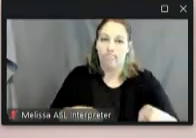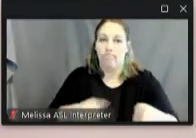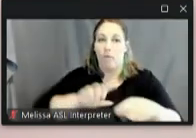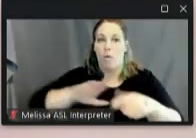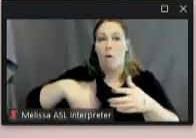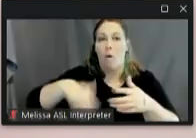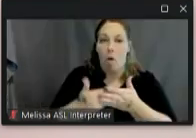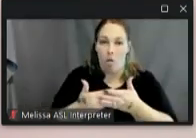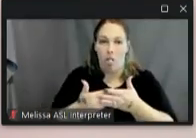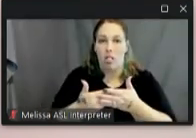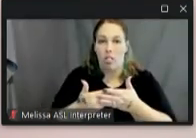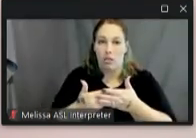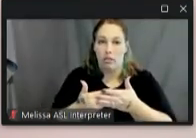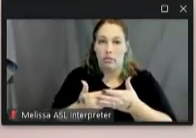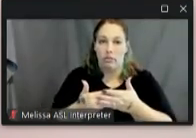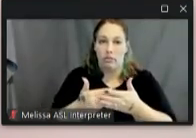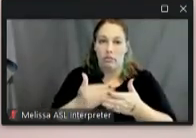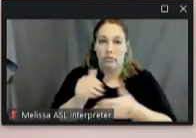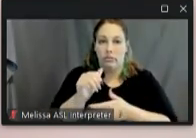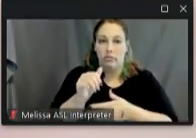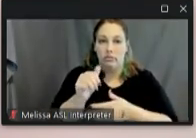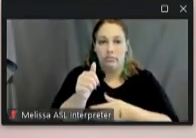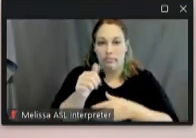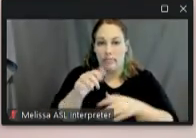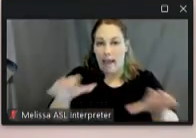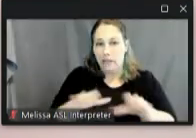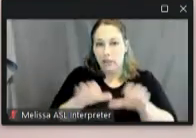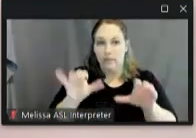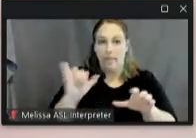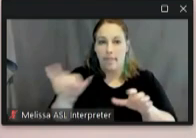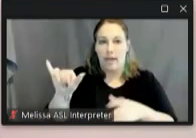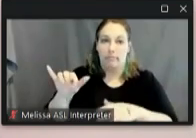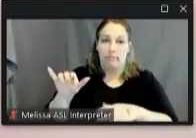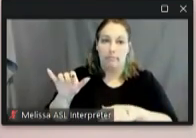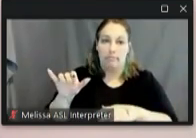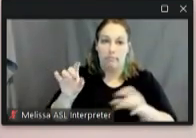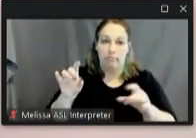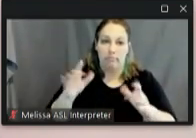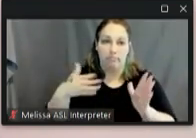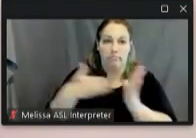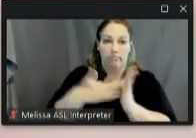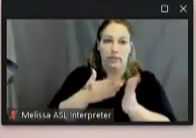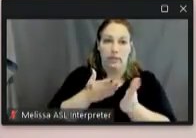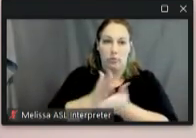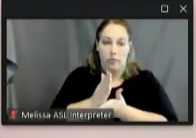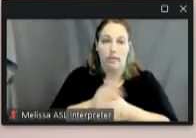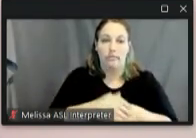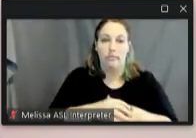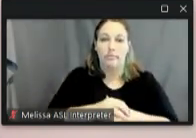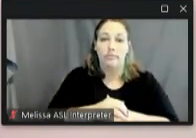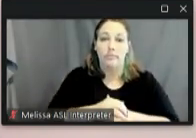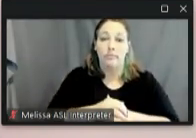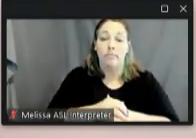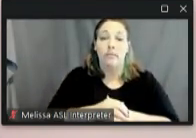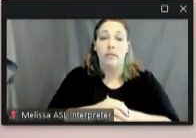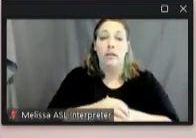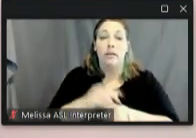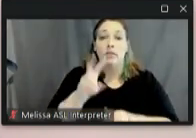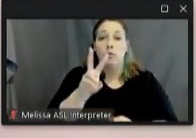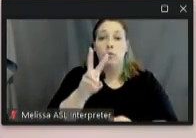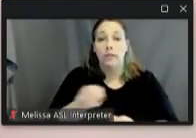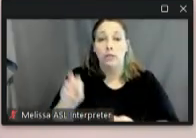se realizó el primer encuentro de mujeres con discapacidad en Honduras, el cual es producto del esfuerzo de un grupo de organizaciones